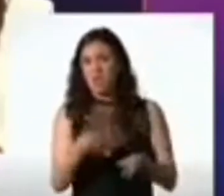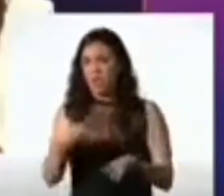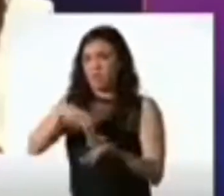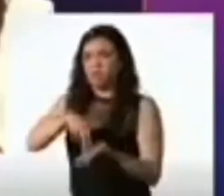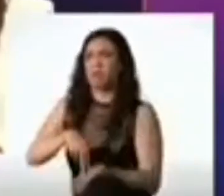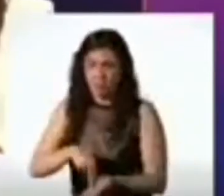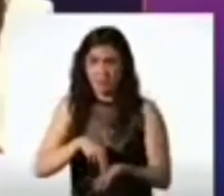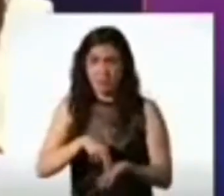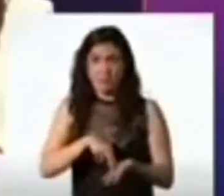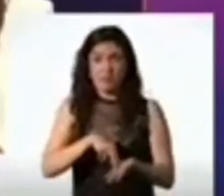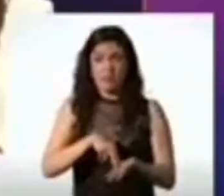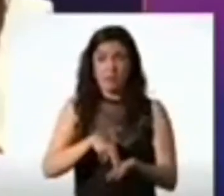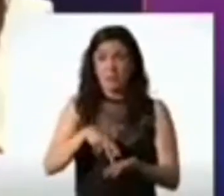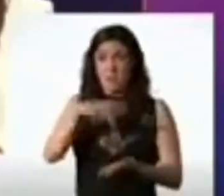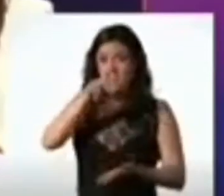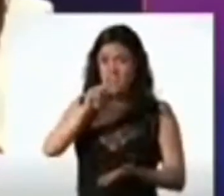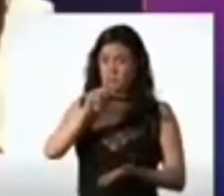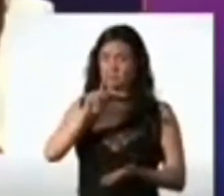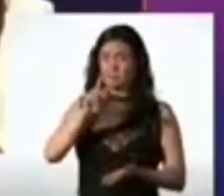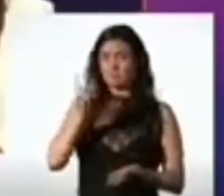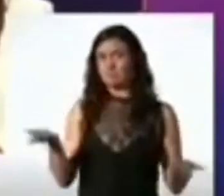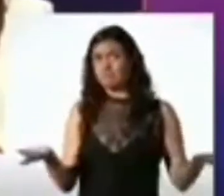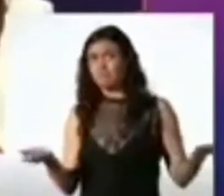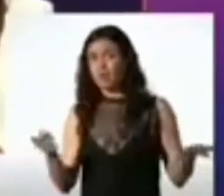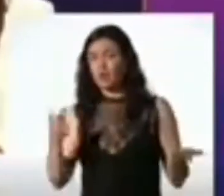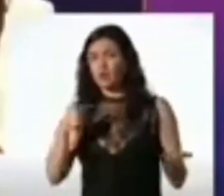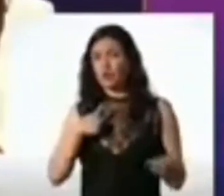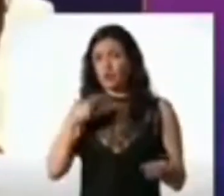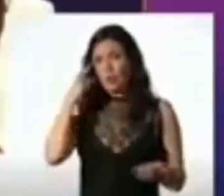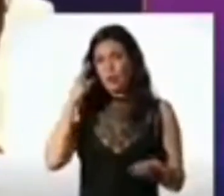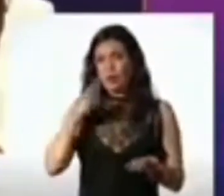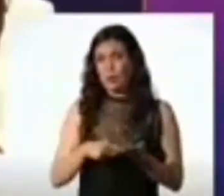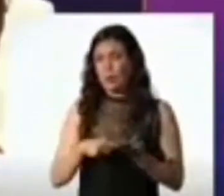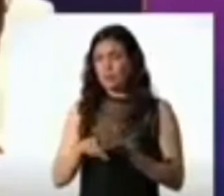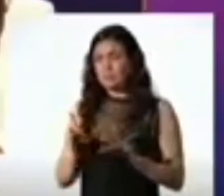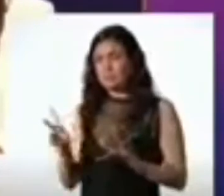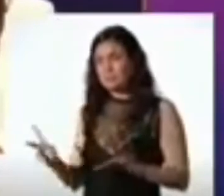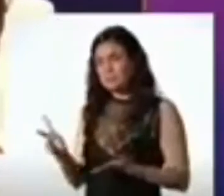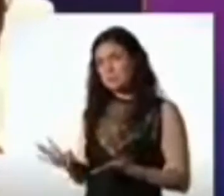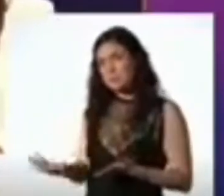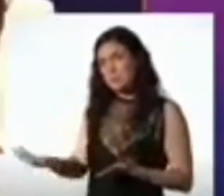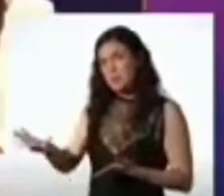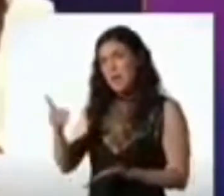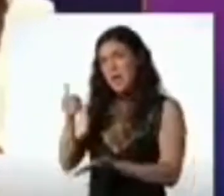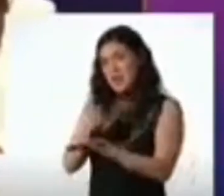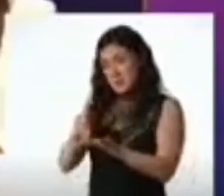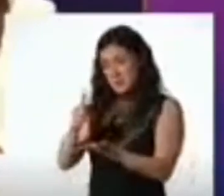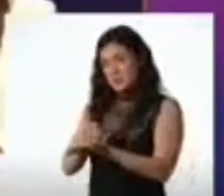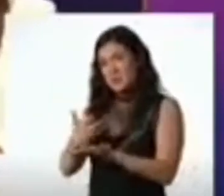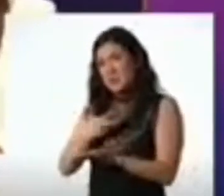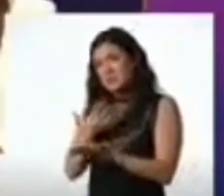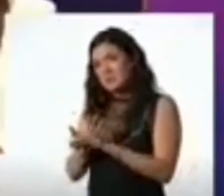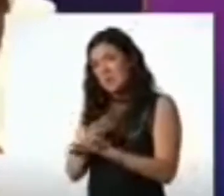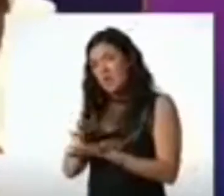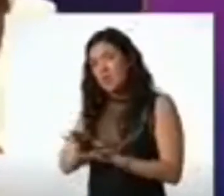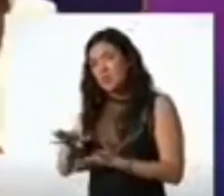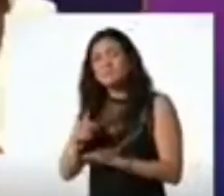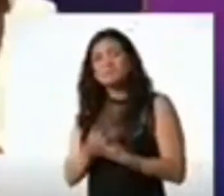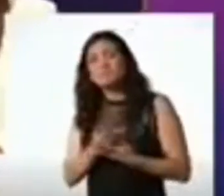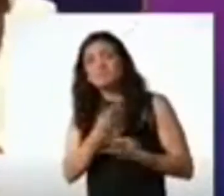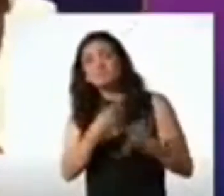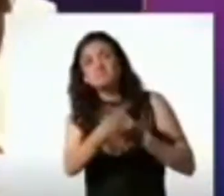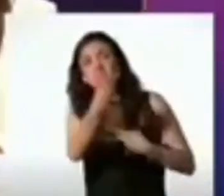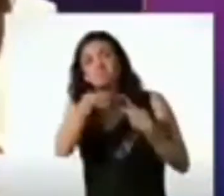explicación. Por cierto, te recuerdo que en las colonias te siguen esperando las personas para que des la cara y por esas promesas